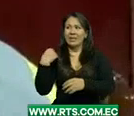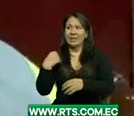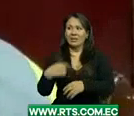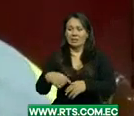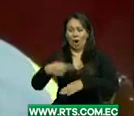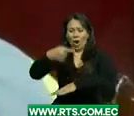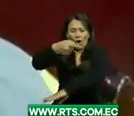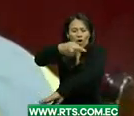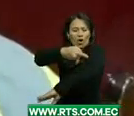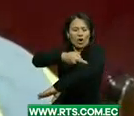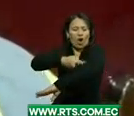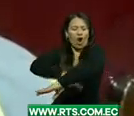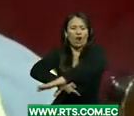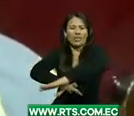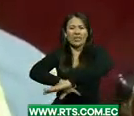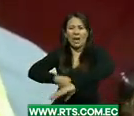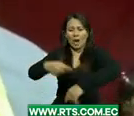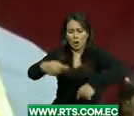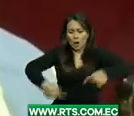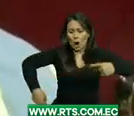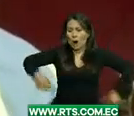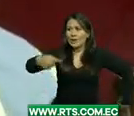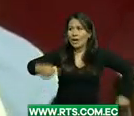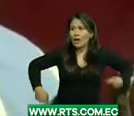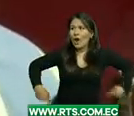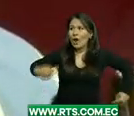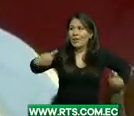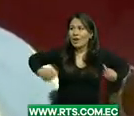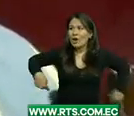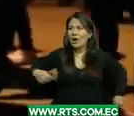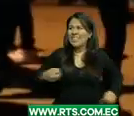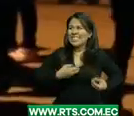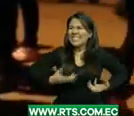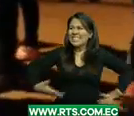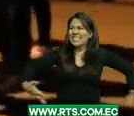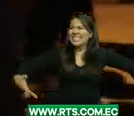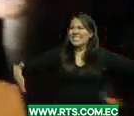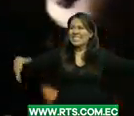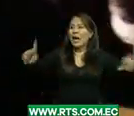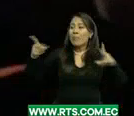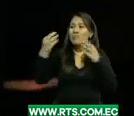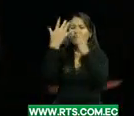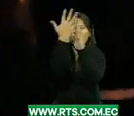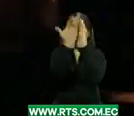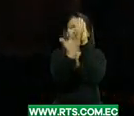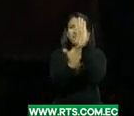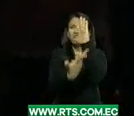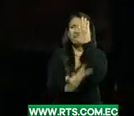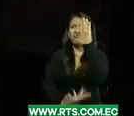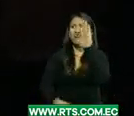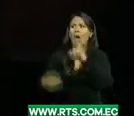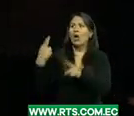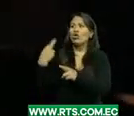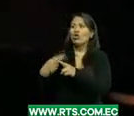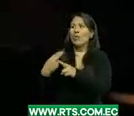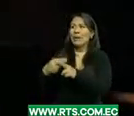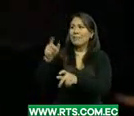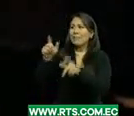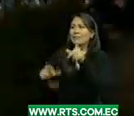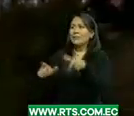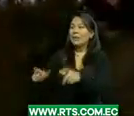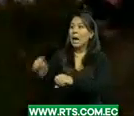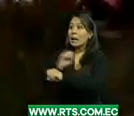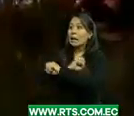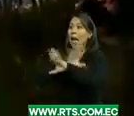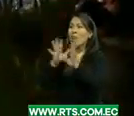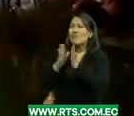tibia y peroné producto de las esquirlas que fracturaron y con hemorragia. La lista de heridos dada por el miembro del cuerpo de bomberos deja en